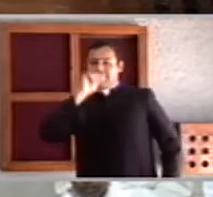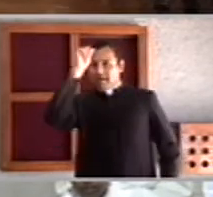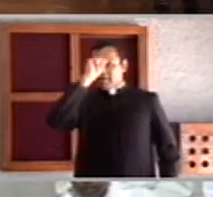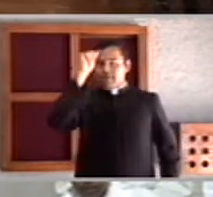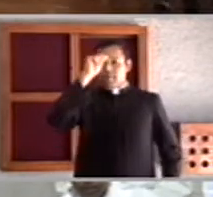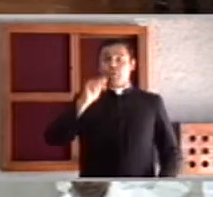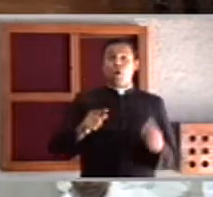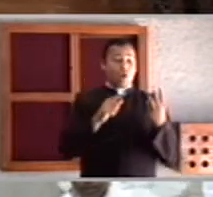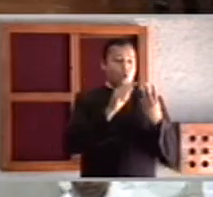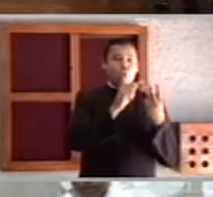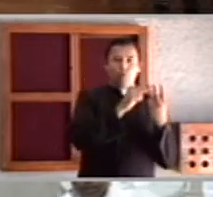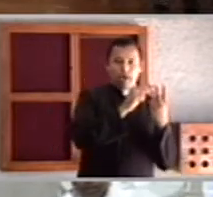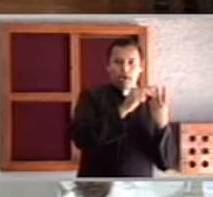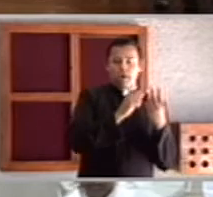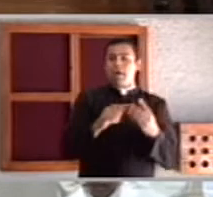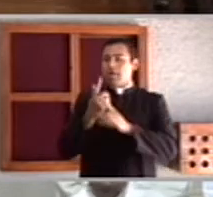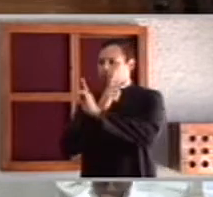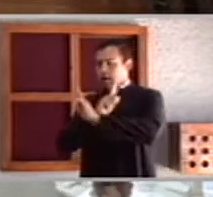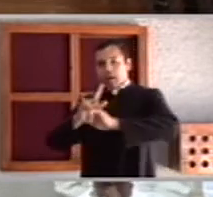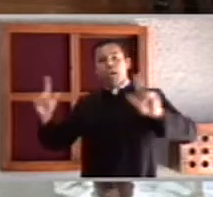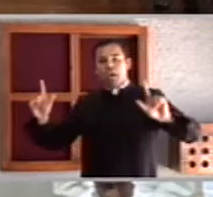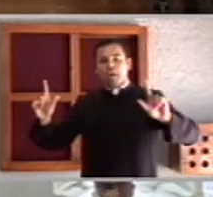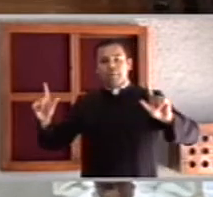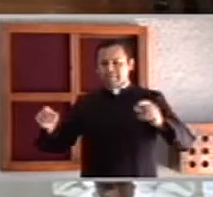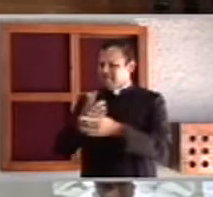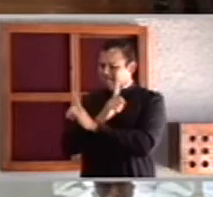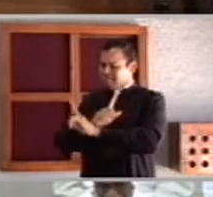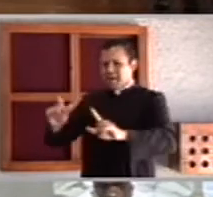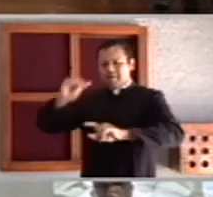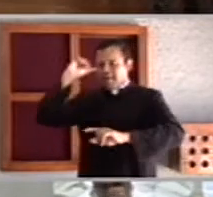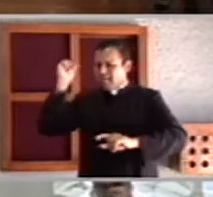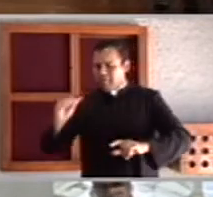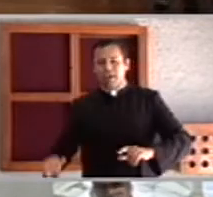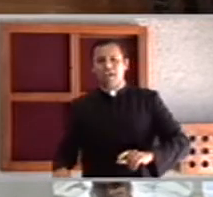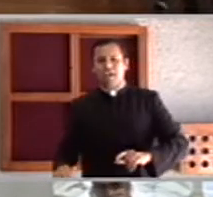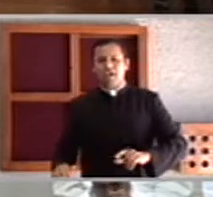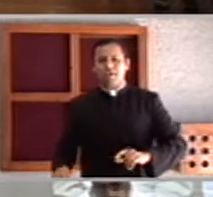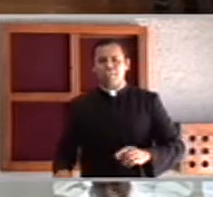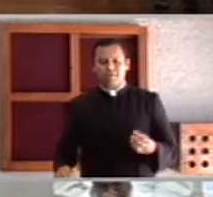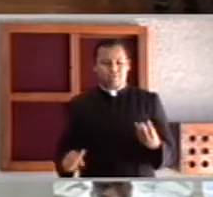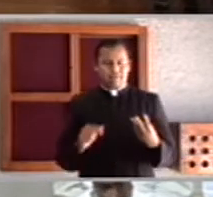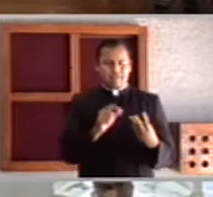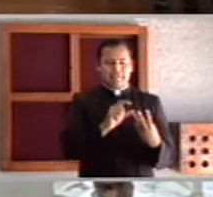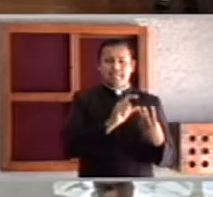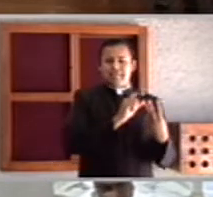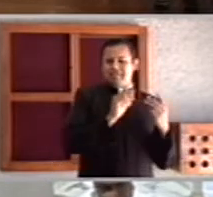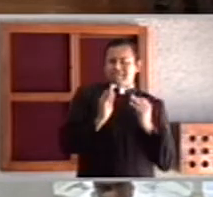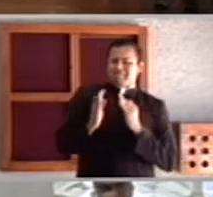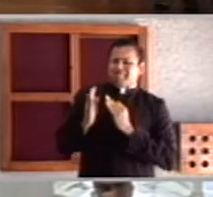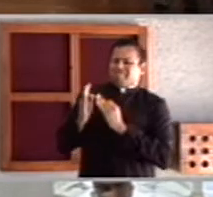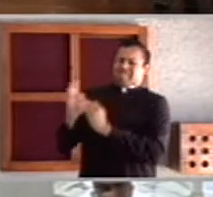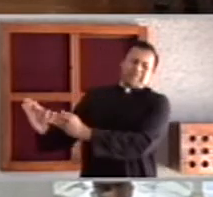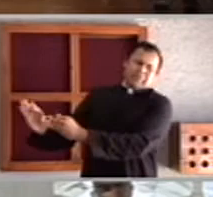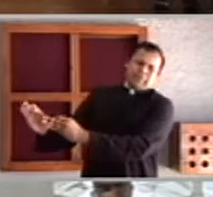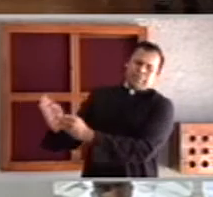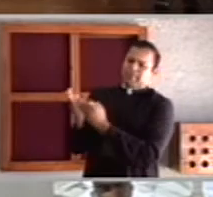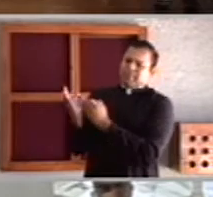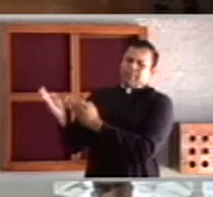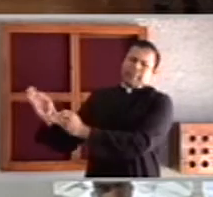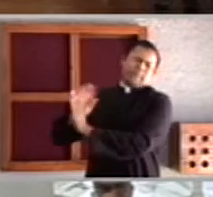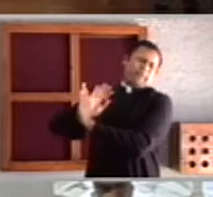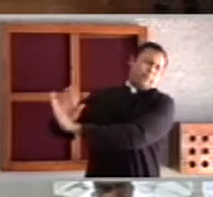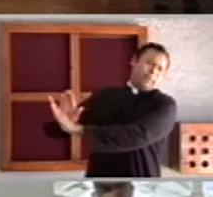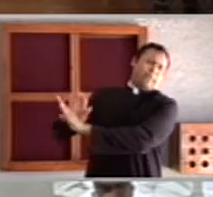libres, libres del pecado y de las acechanzas del mal,